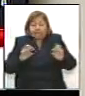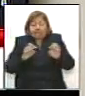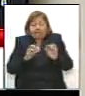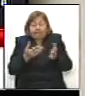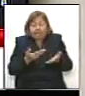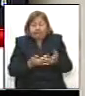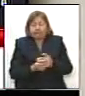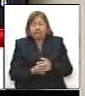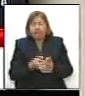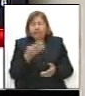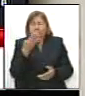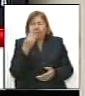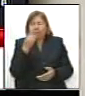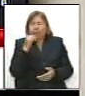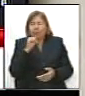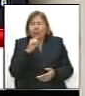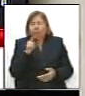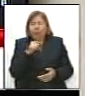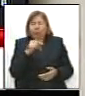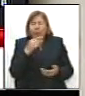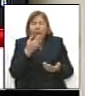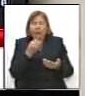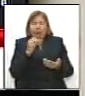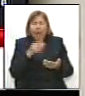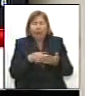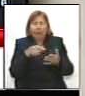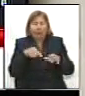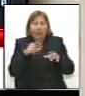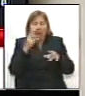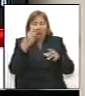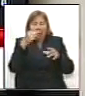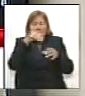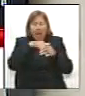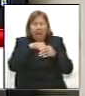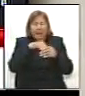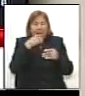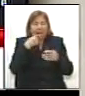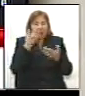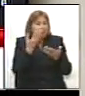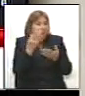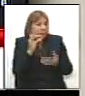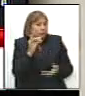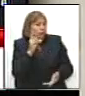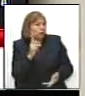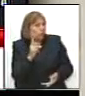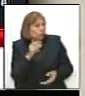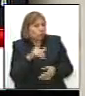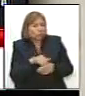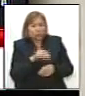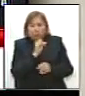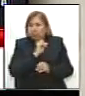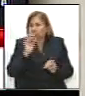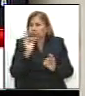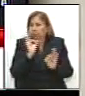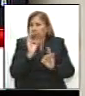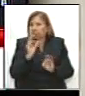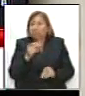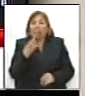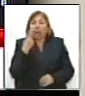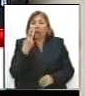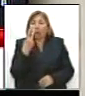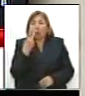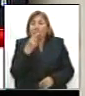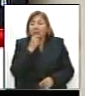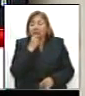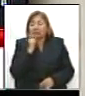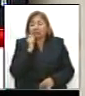recordarlo, del 14 de marzo del presente año fue aprobado en primera votación por 81 votos a favor, ninguno en contra y dos